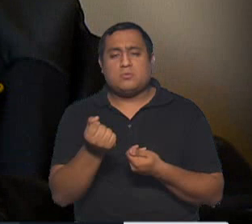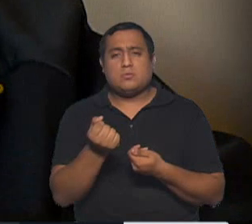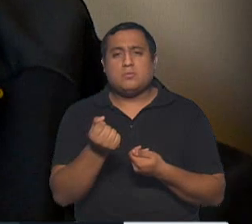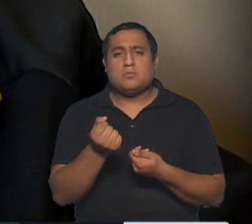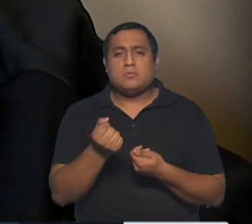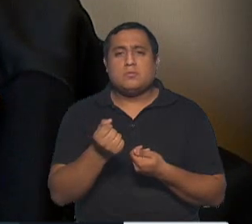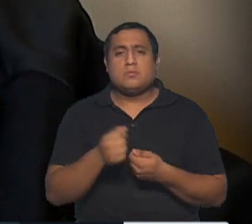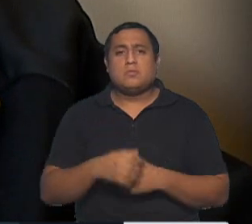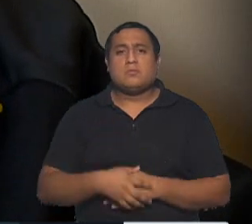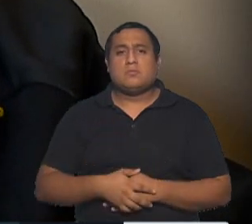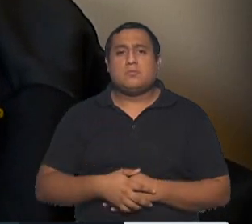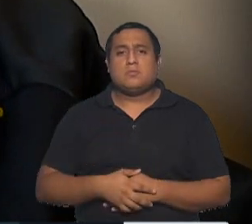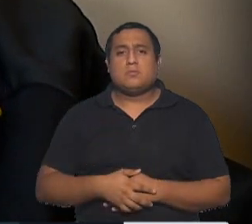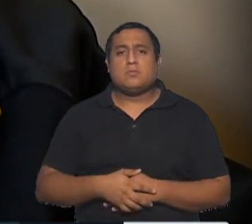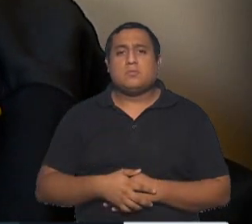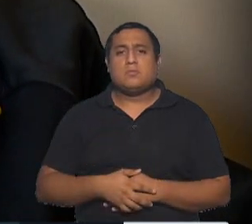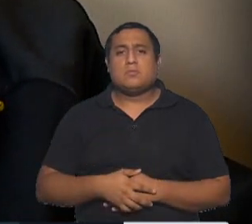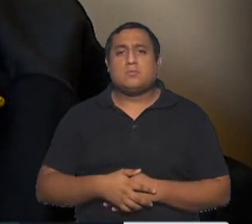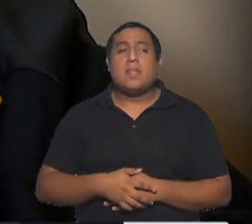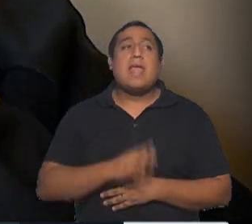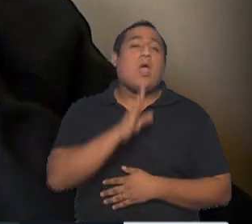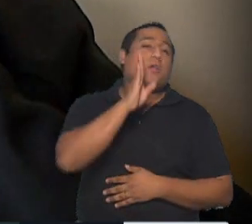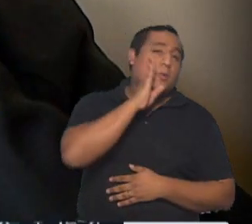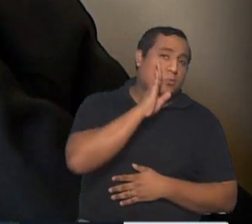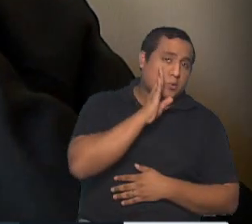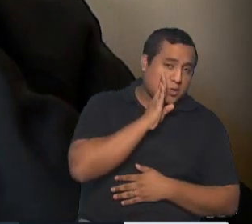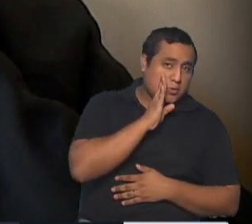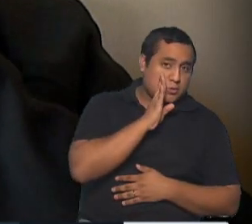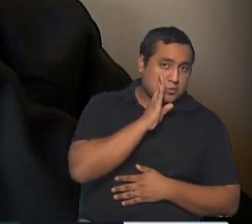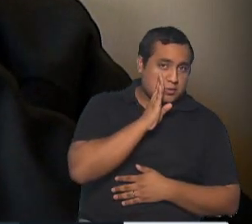o la neutralidad de los Estados Unidos.